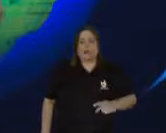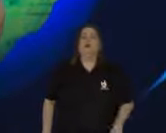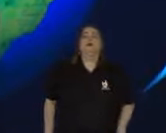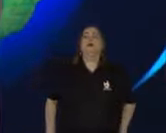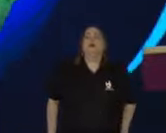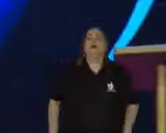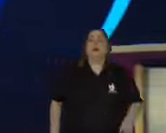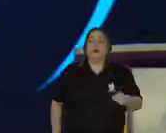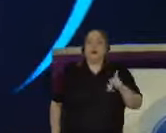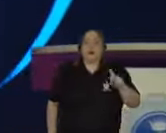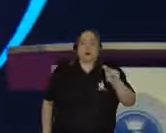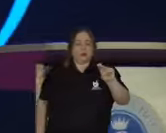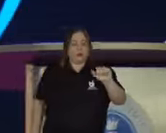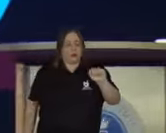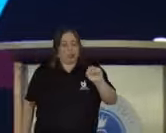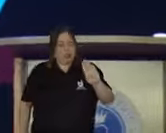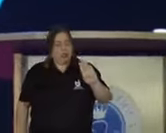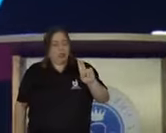Nabu.